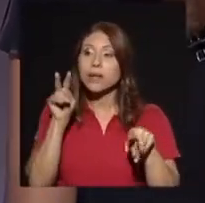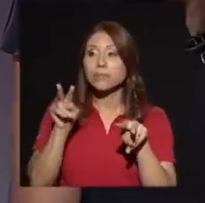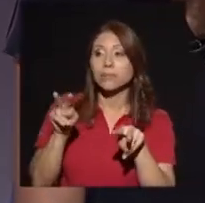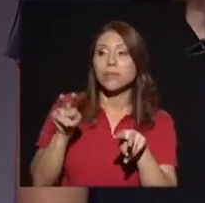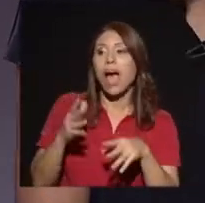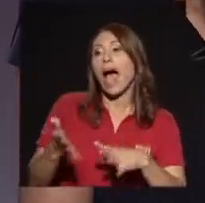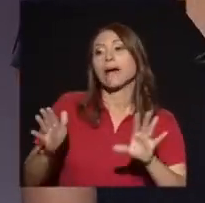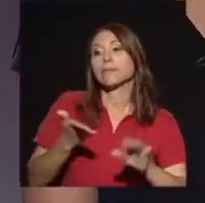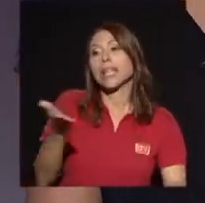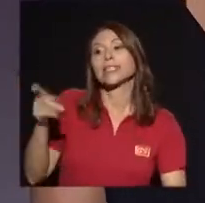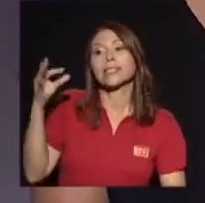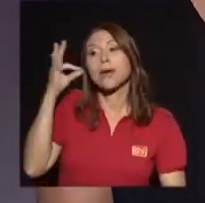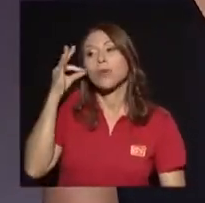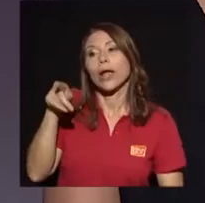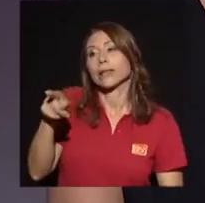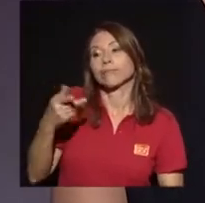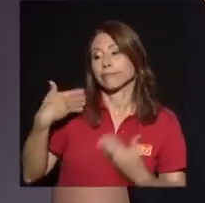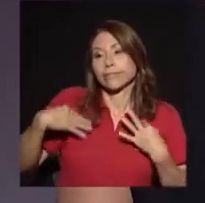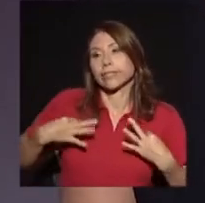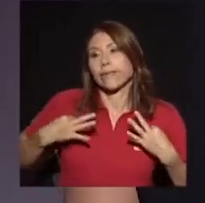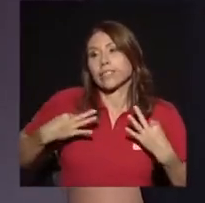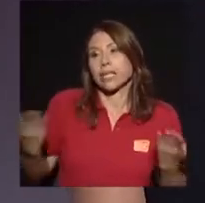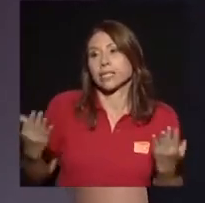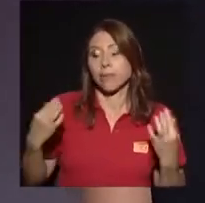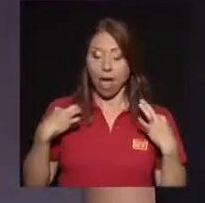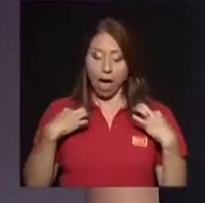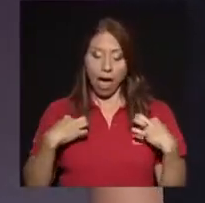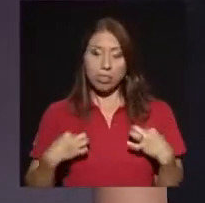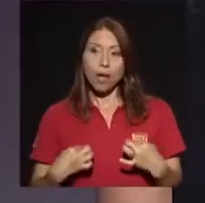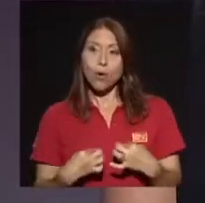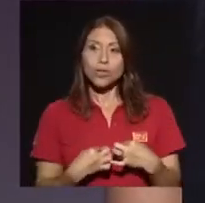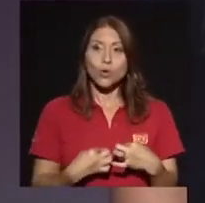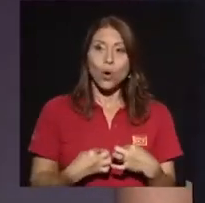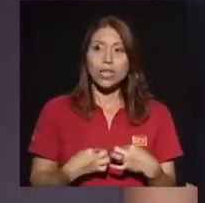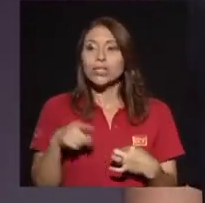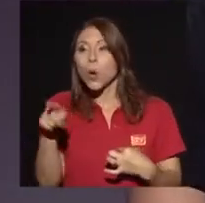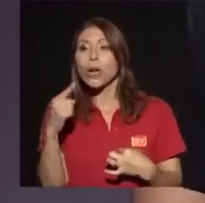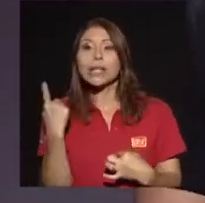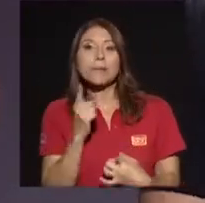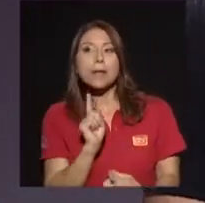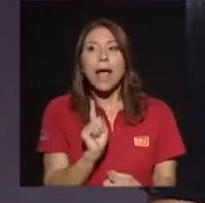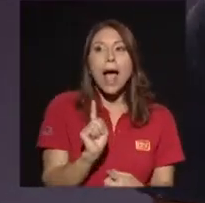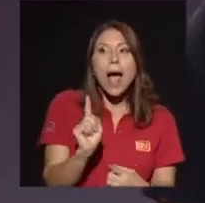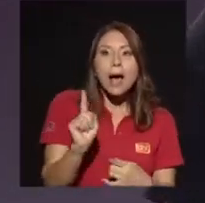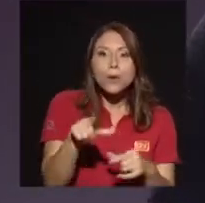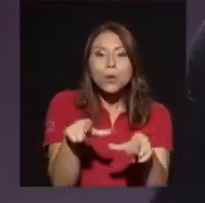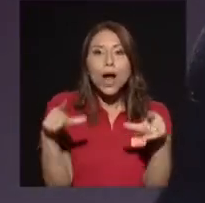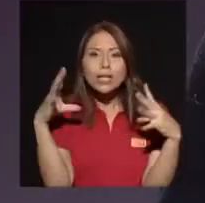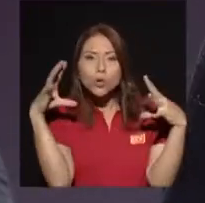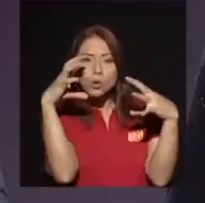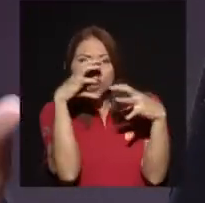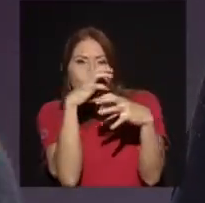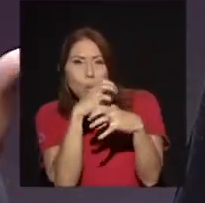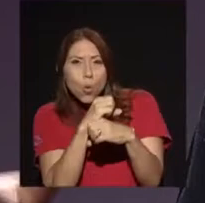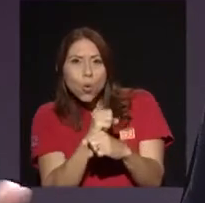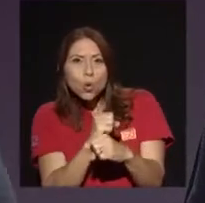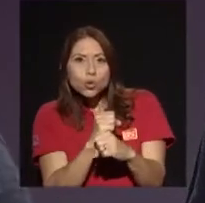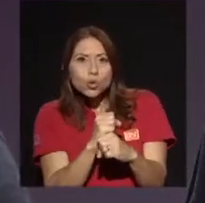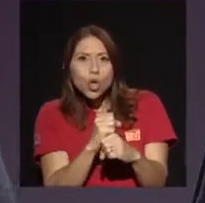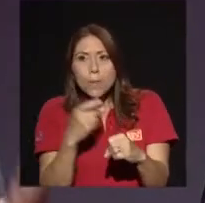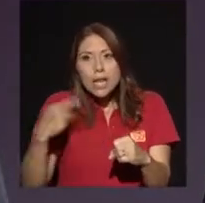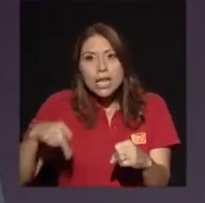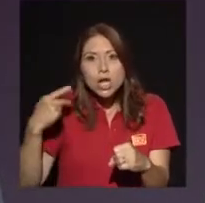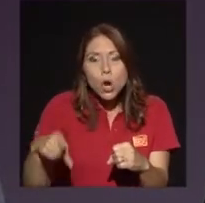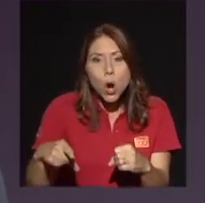así, es que lo provocó, anda con escotes, anda por esos lugares oscuros o esos lugares peligrosos sin compañía, que esa compañía, por cierto, tiene que